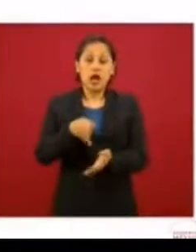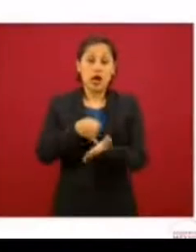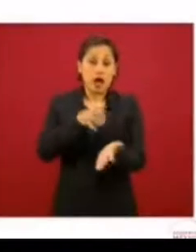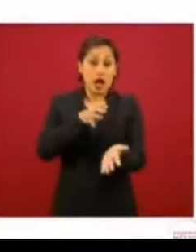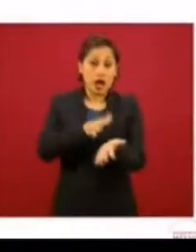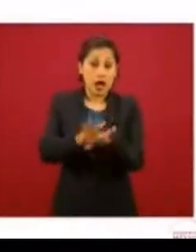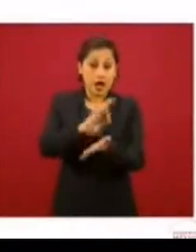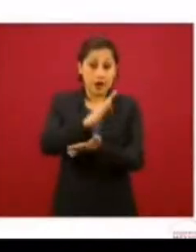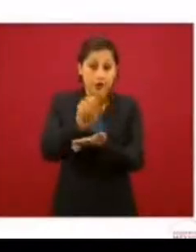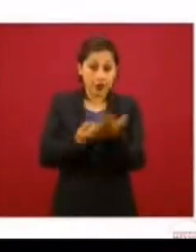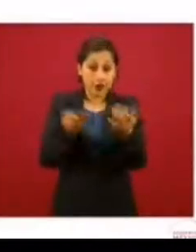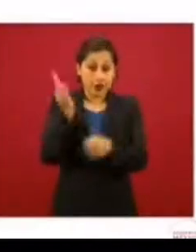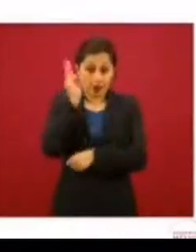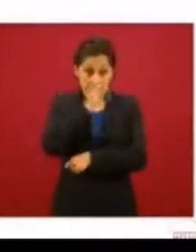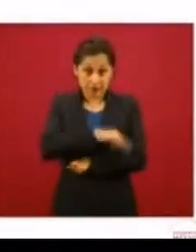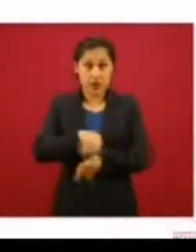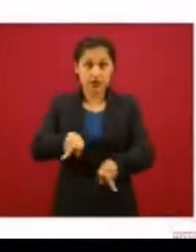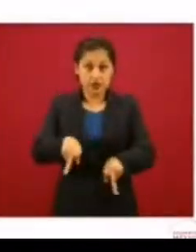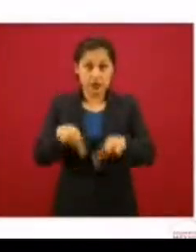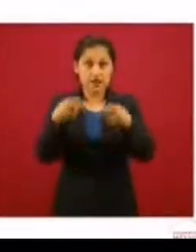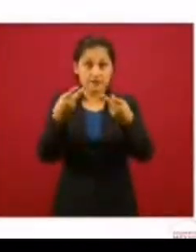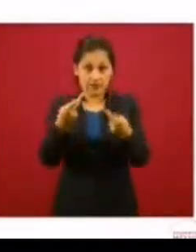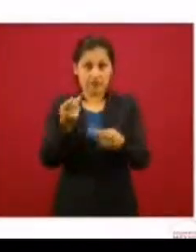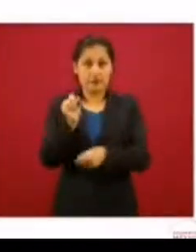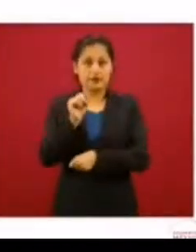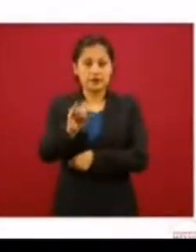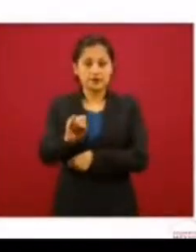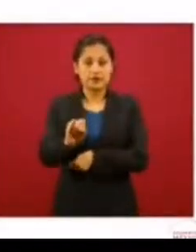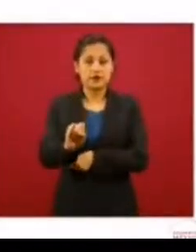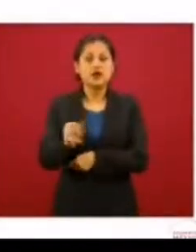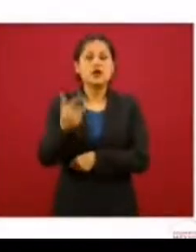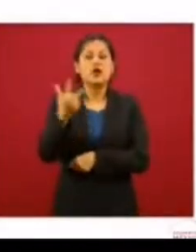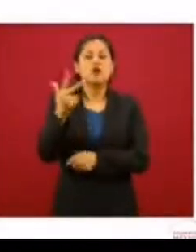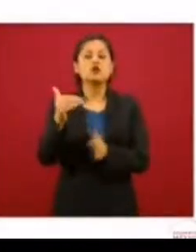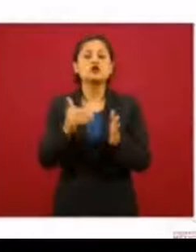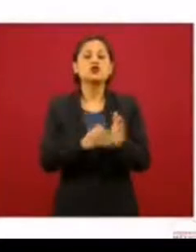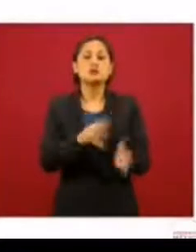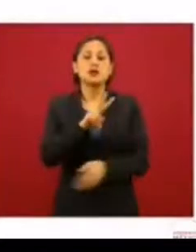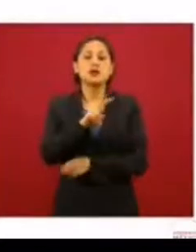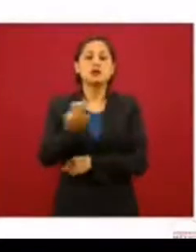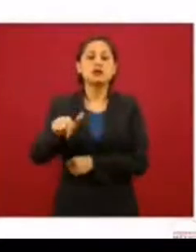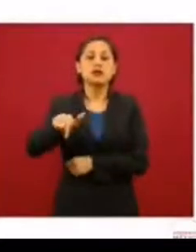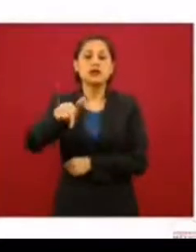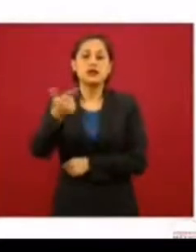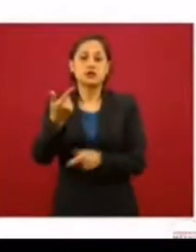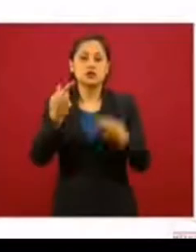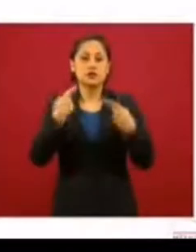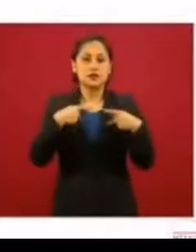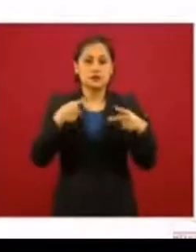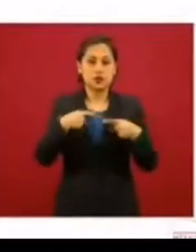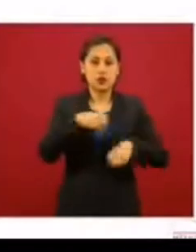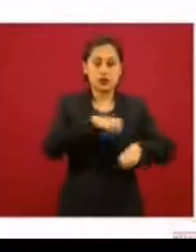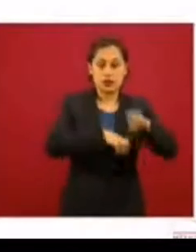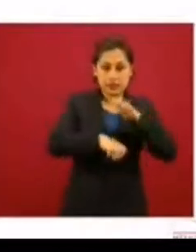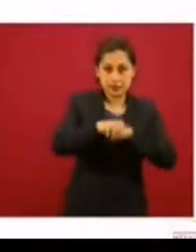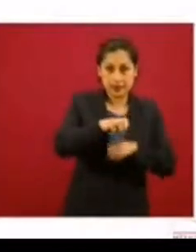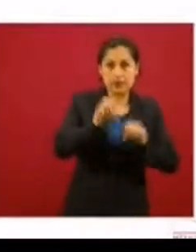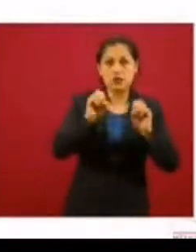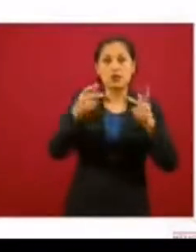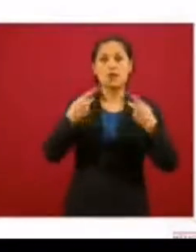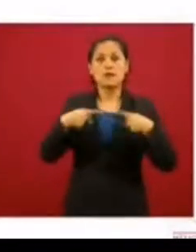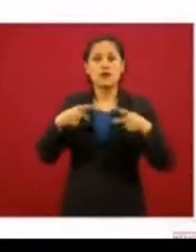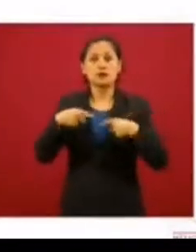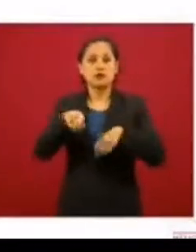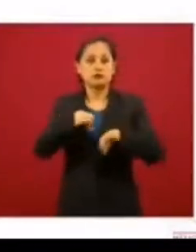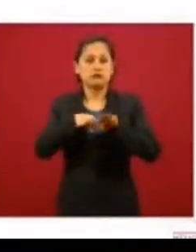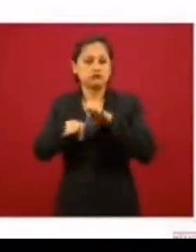en estas en éstas participaron 8 mil 202 entre personas físicas y personas morales se van las